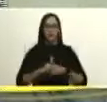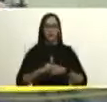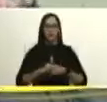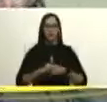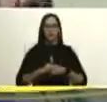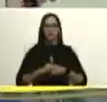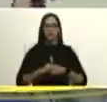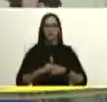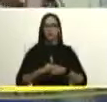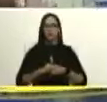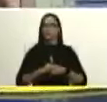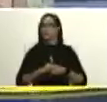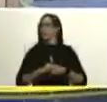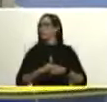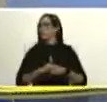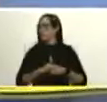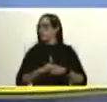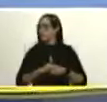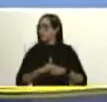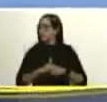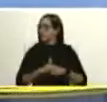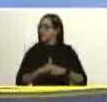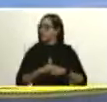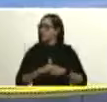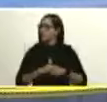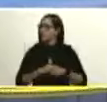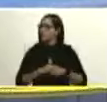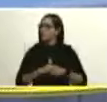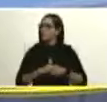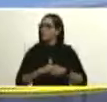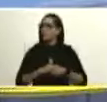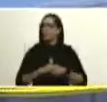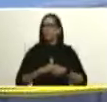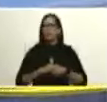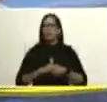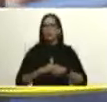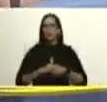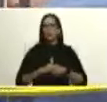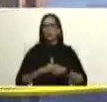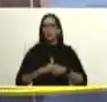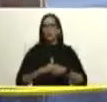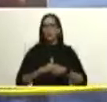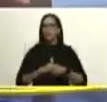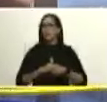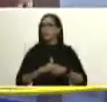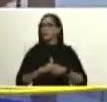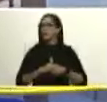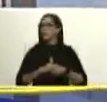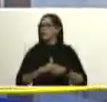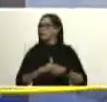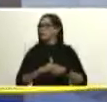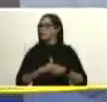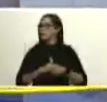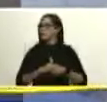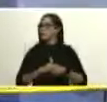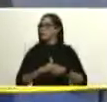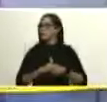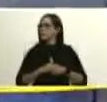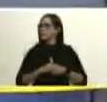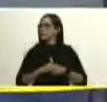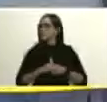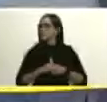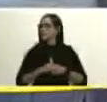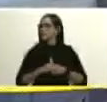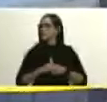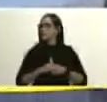la ministra, nuestra ministra Yelixa Santaella, que de una u otra forma también está dentro de las políticas educativas que está impartiendo